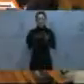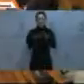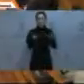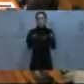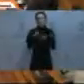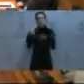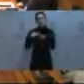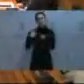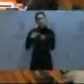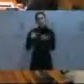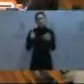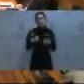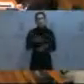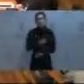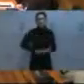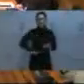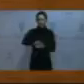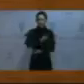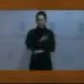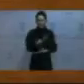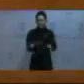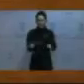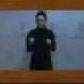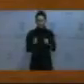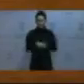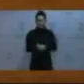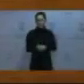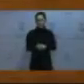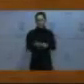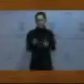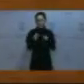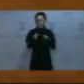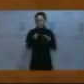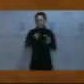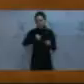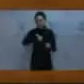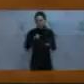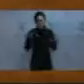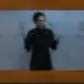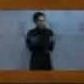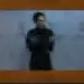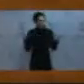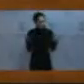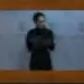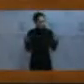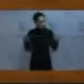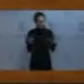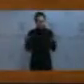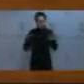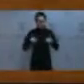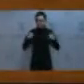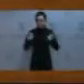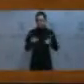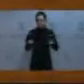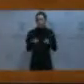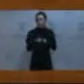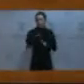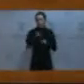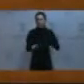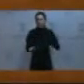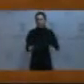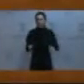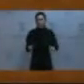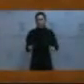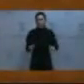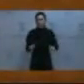político conflictivo, podríamos decir. Desde nuestro punto de vista es urgente abordar de manera inmediata la sangría demográfica